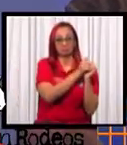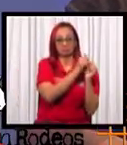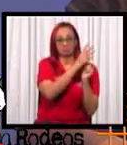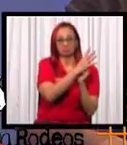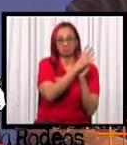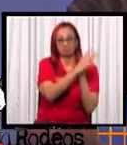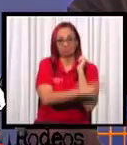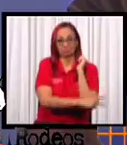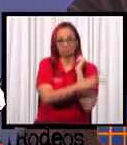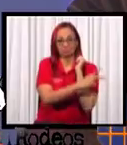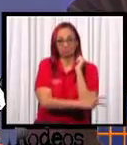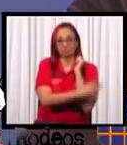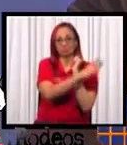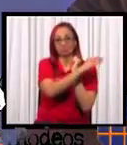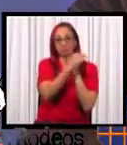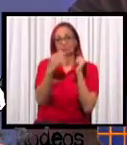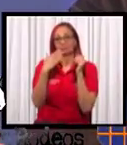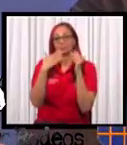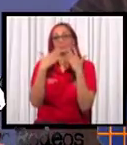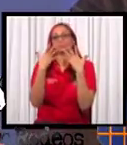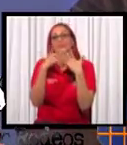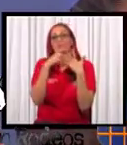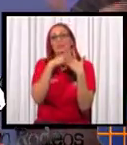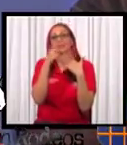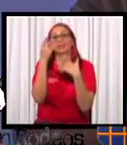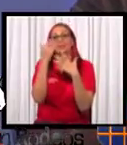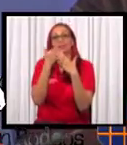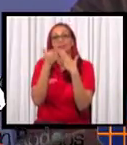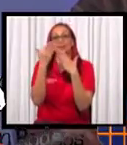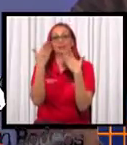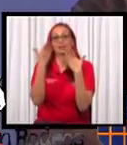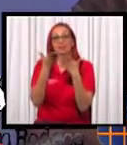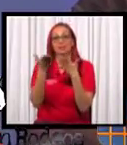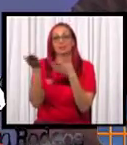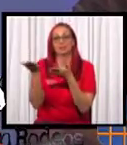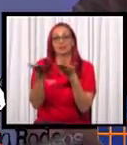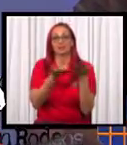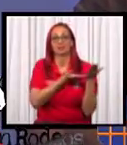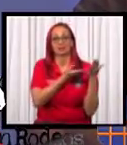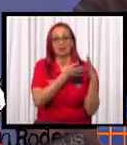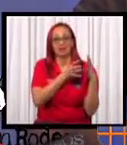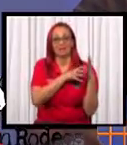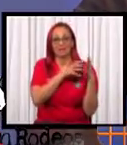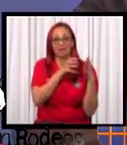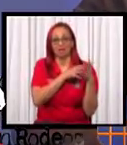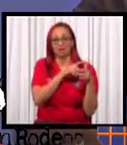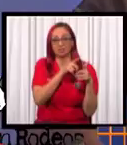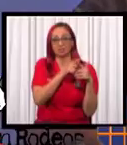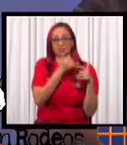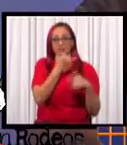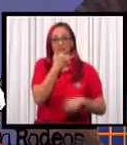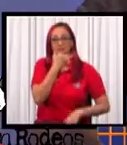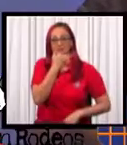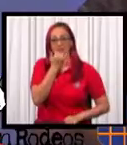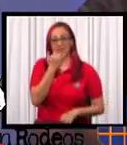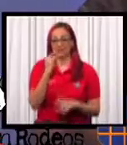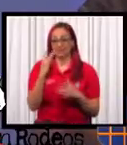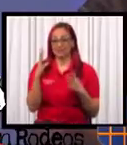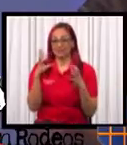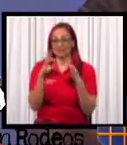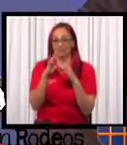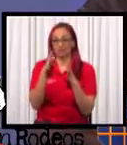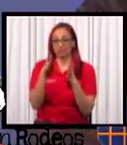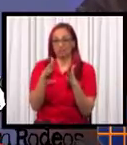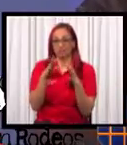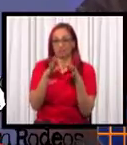y en ellos se había dado una exclusión del arroz. ¿Y qué pasaría entonces si se adhiere Costa Rica a la Alianza del